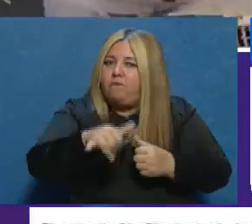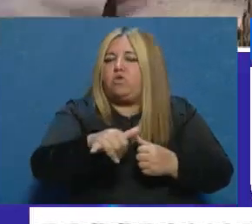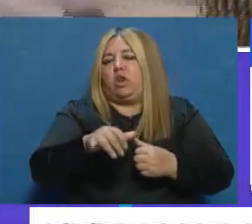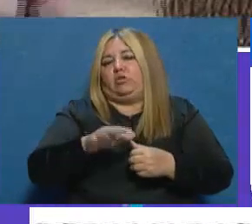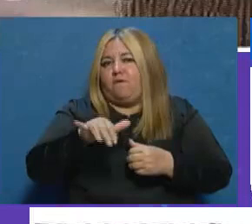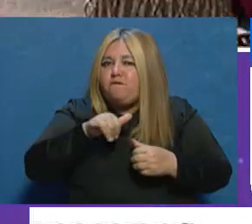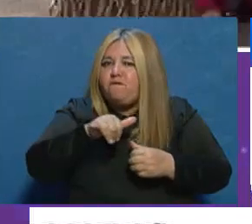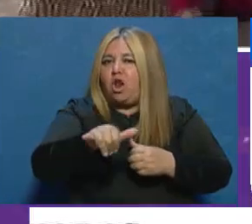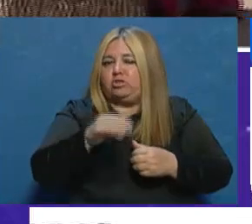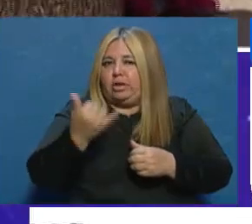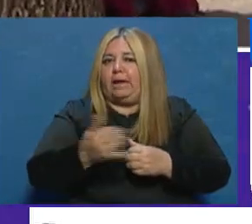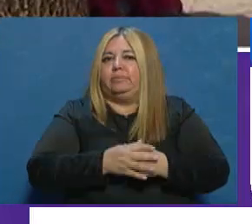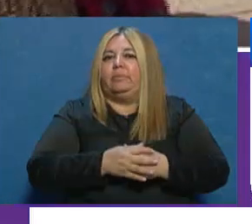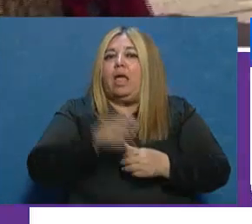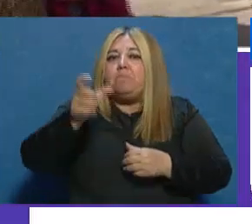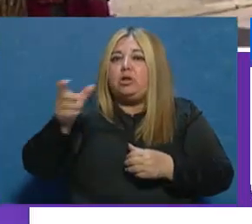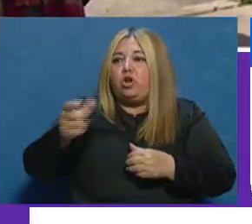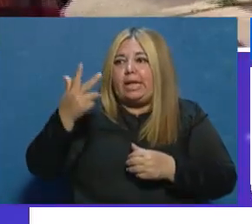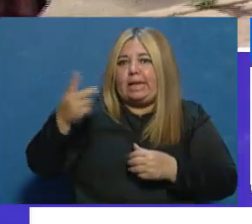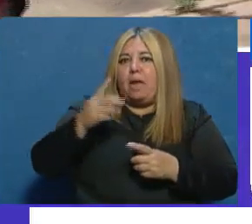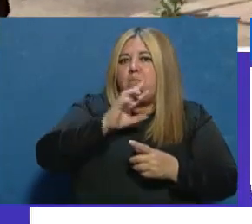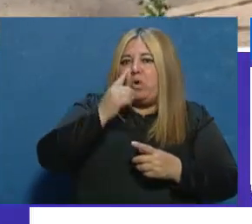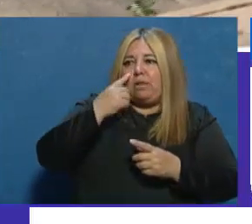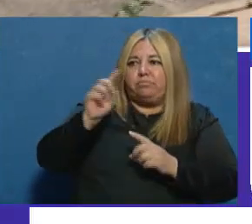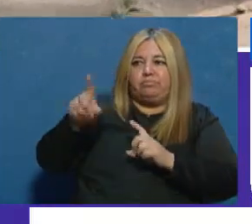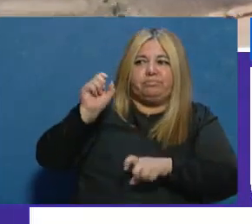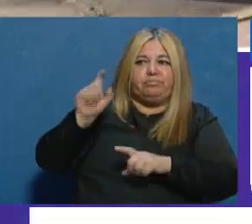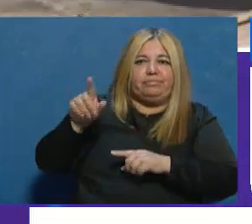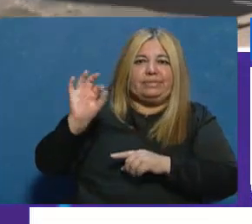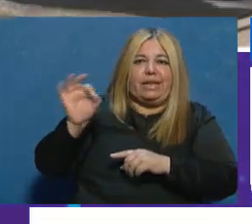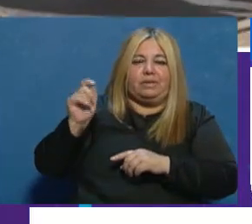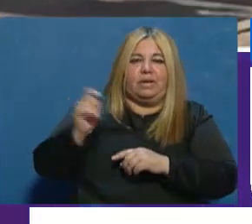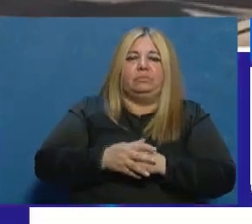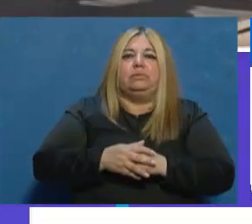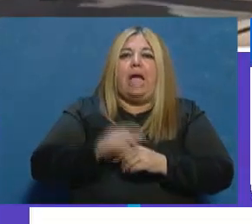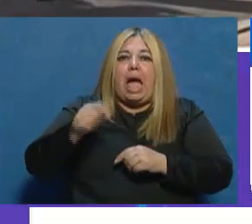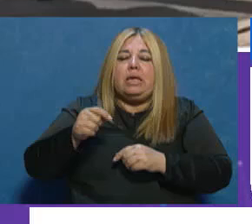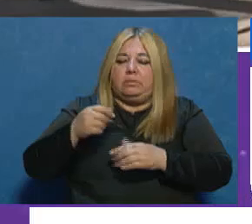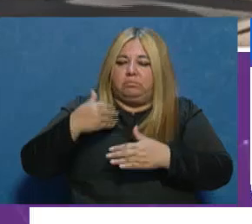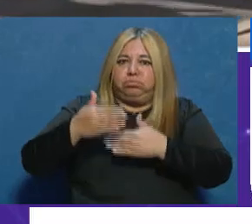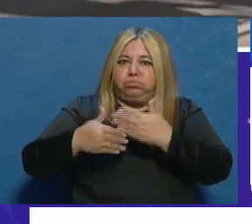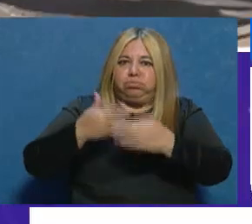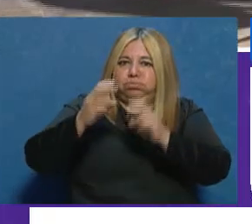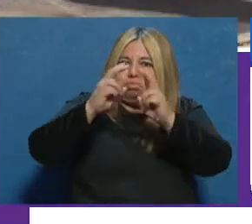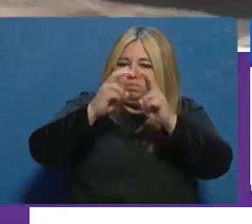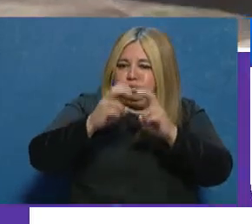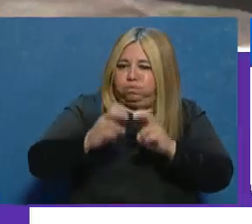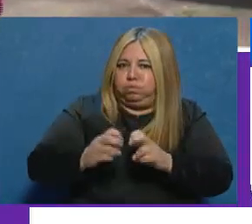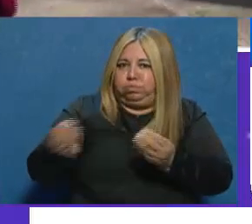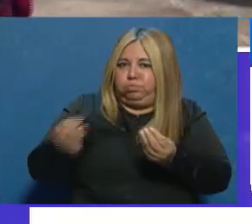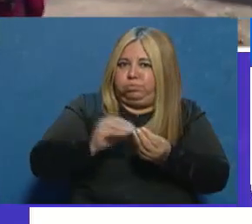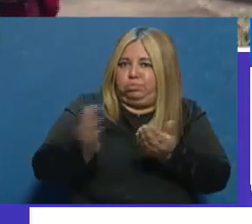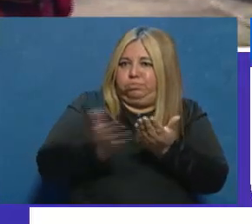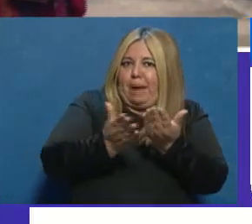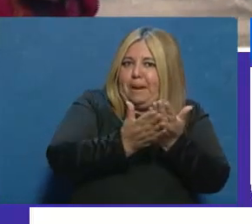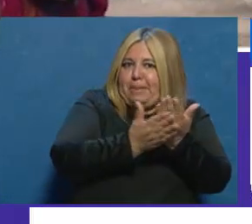indicó a estas tres personas y comenzó el periodo de instrucción. Finalmente, en esta audiencia de